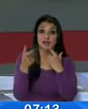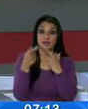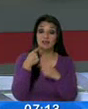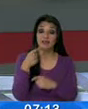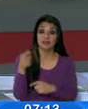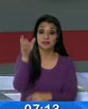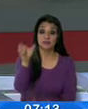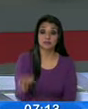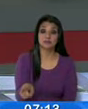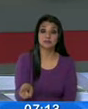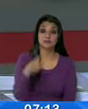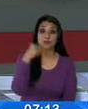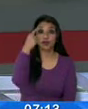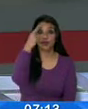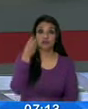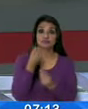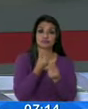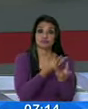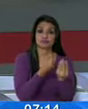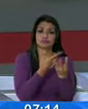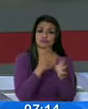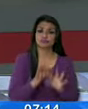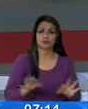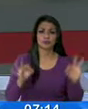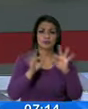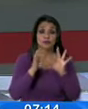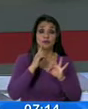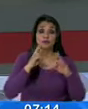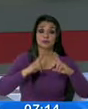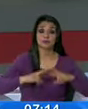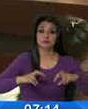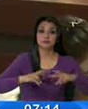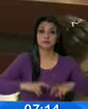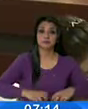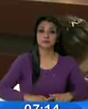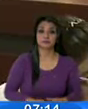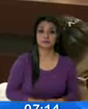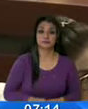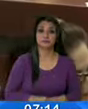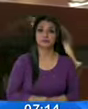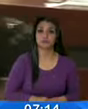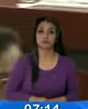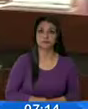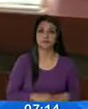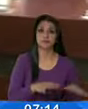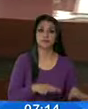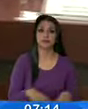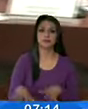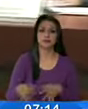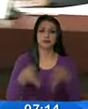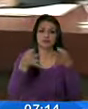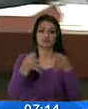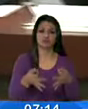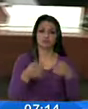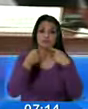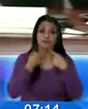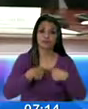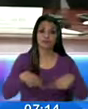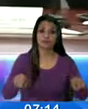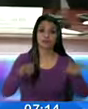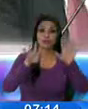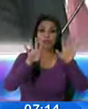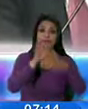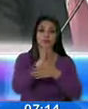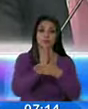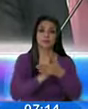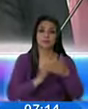de la Revolución Ciudadana son trascendentales en la investigación. La diligencia está convocada para las 9:30 de la mañana